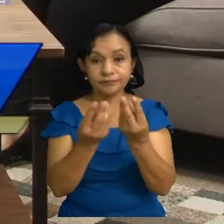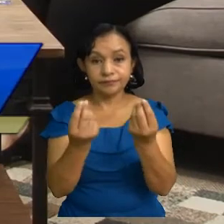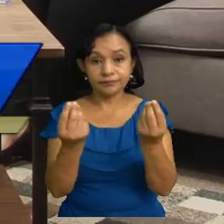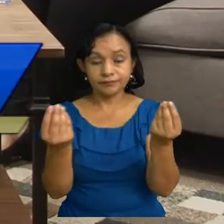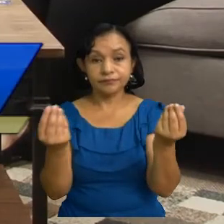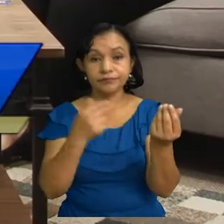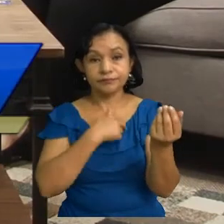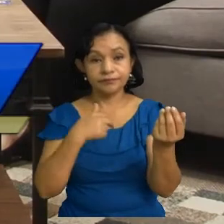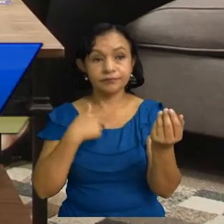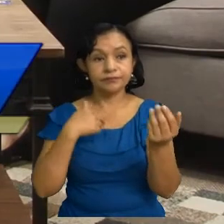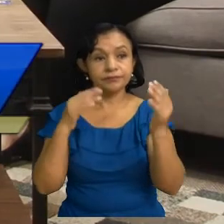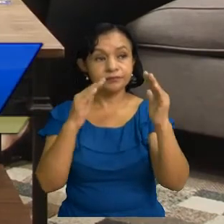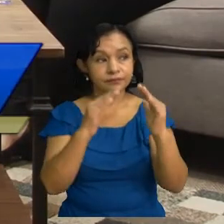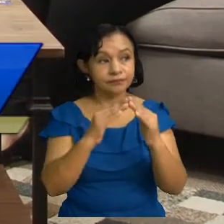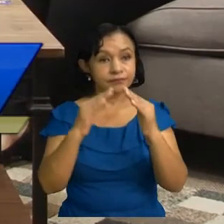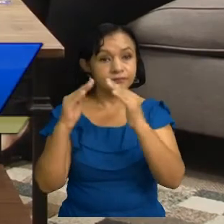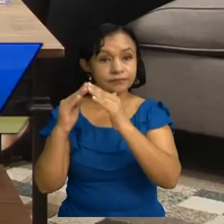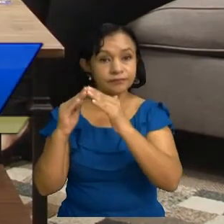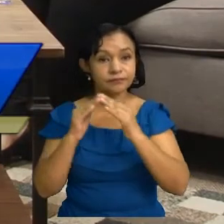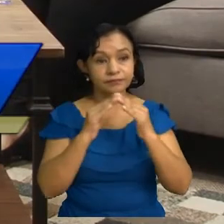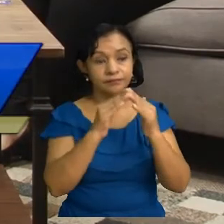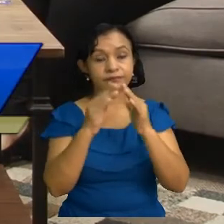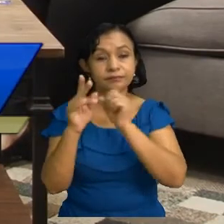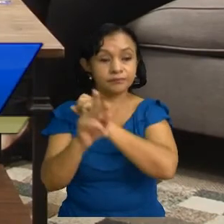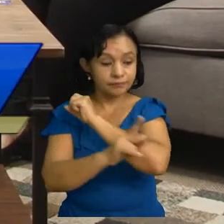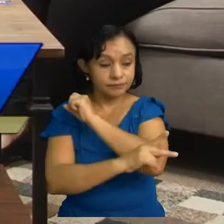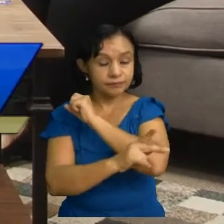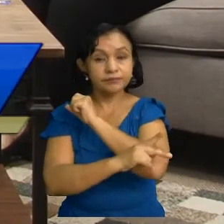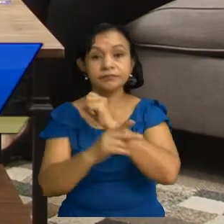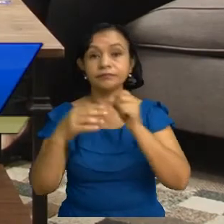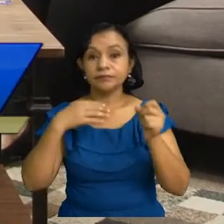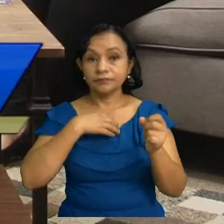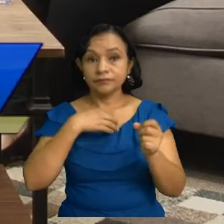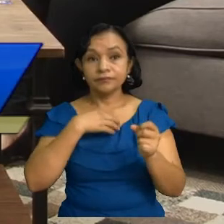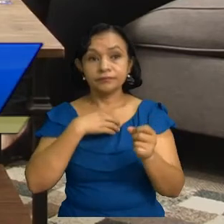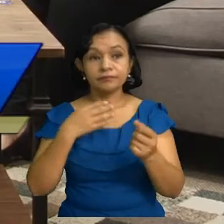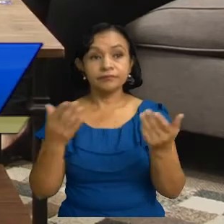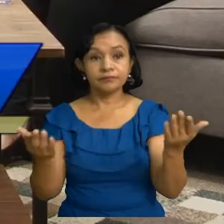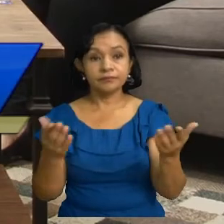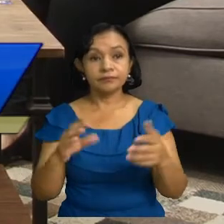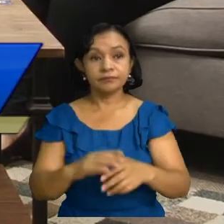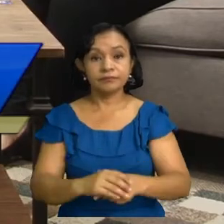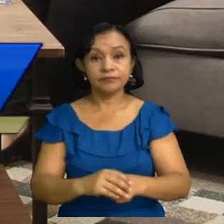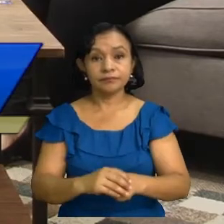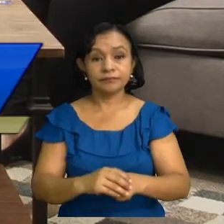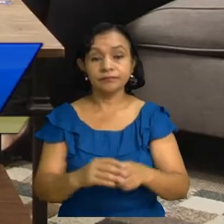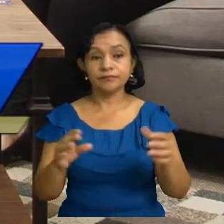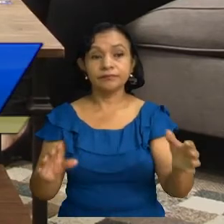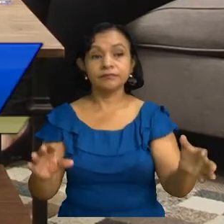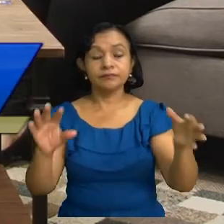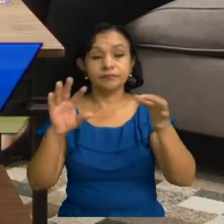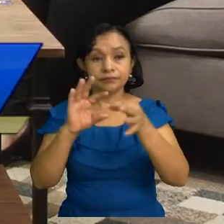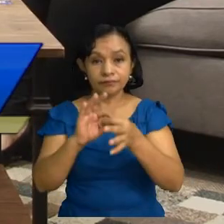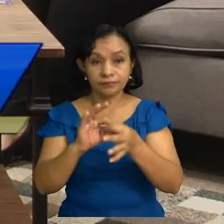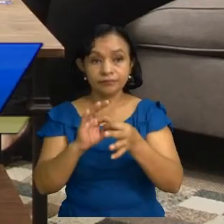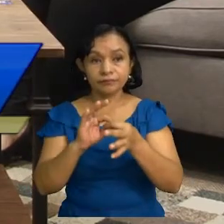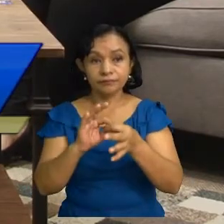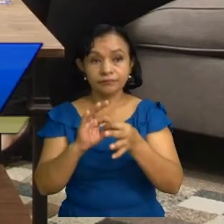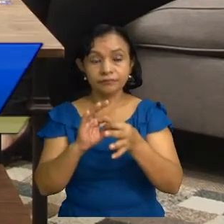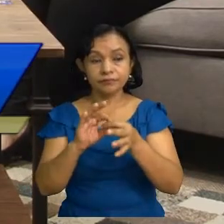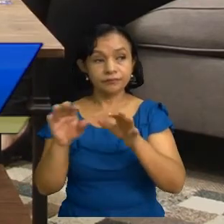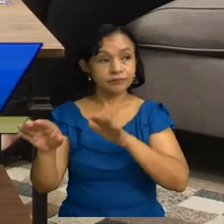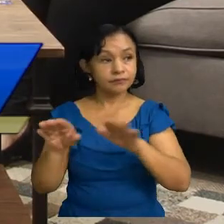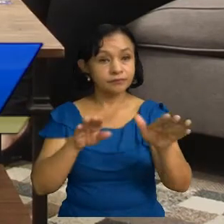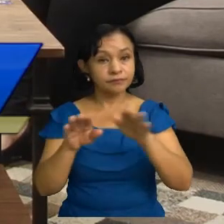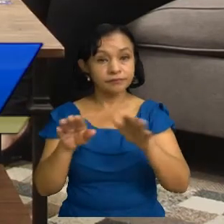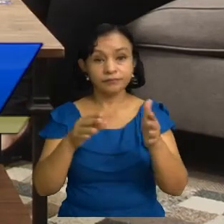donde vivís tu casa tu comunidad' tu país verdad sos parte de él no podés